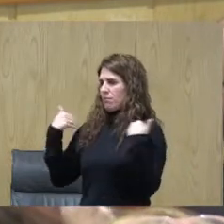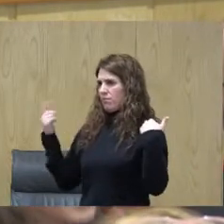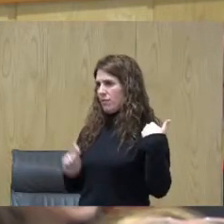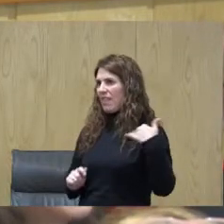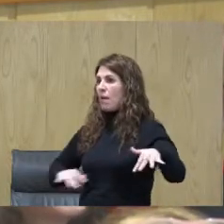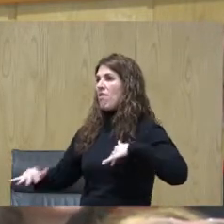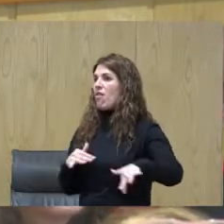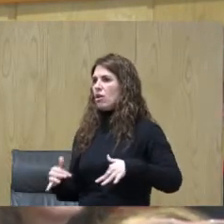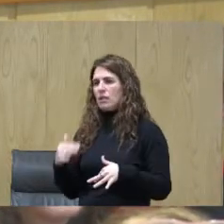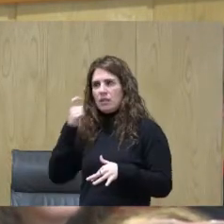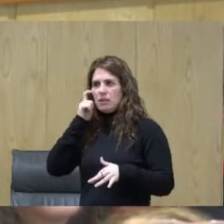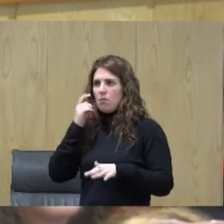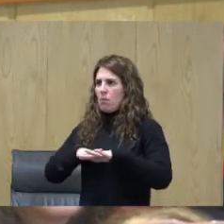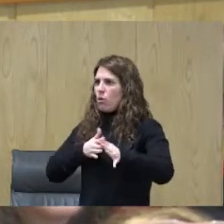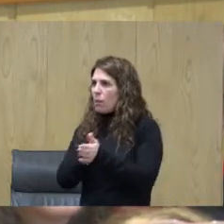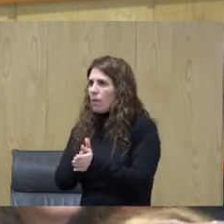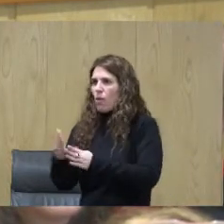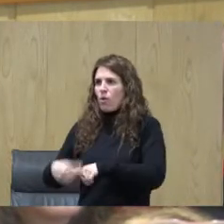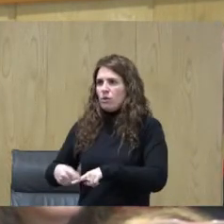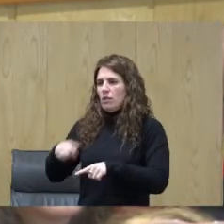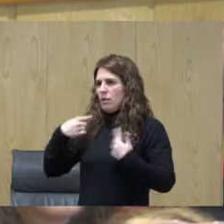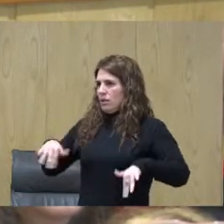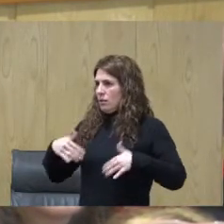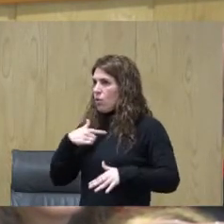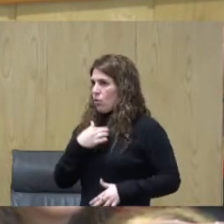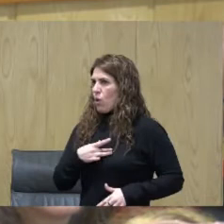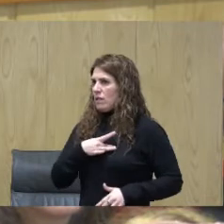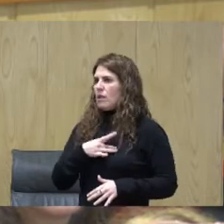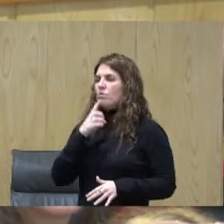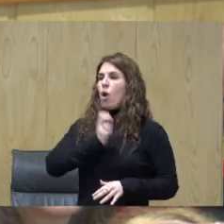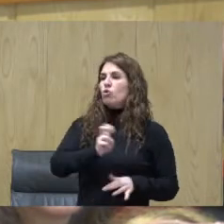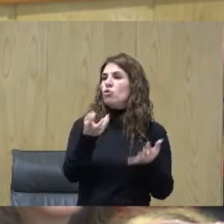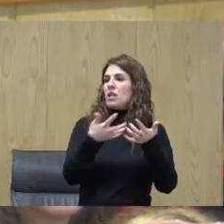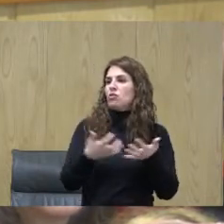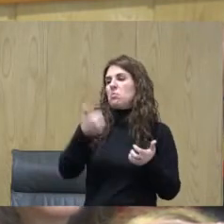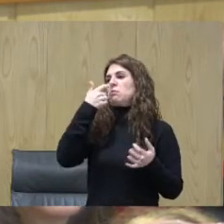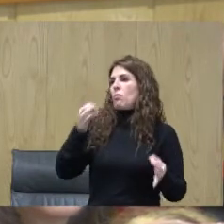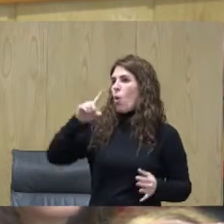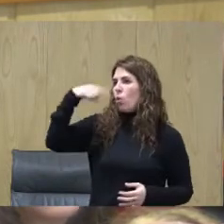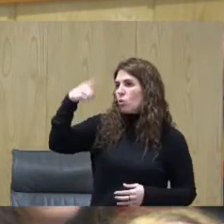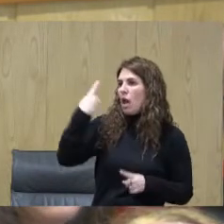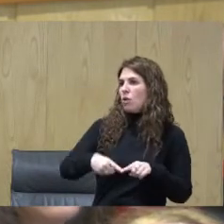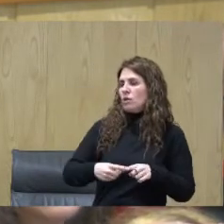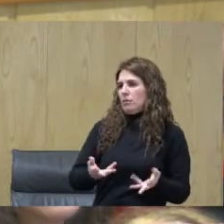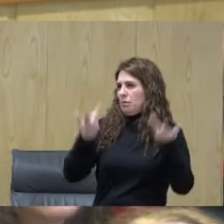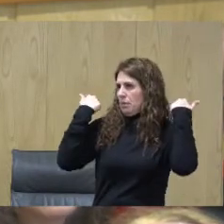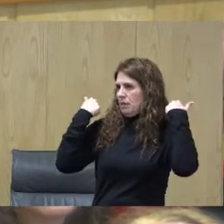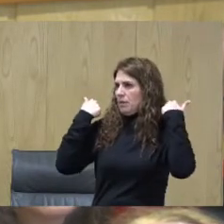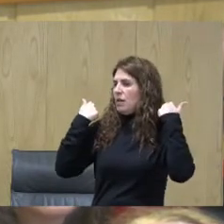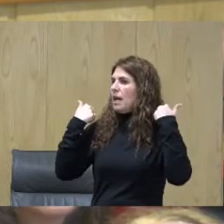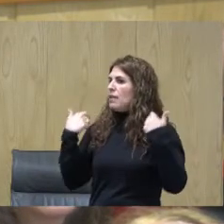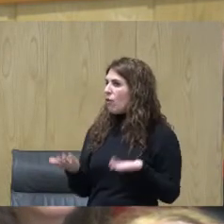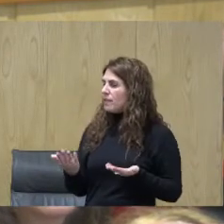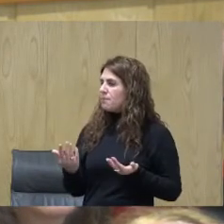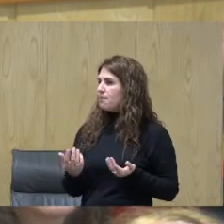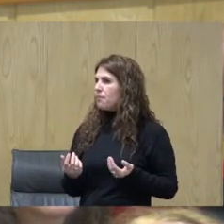para poder motivar al equipo. Sin embargo, otros que son más de cuestiones culturales, etcétera, pues van como la seda. Entonces, esa